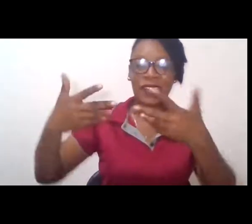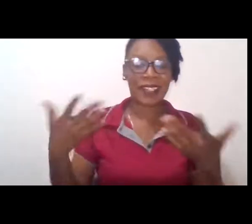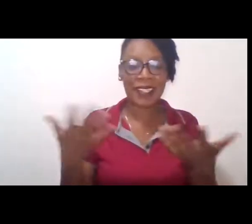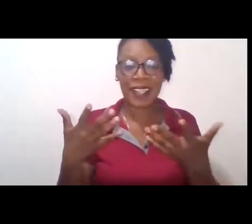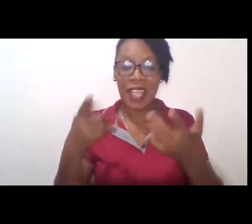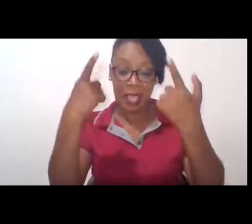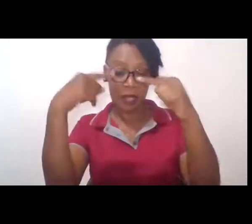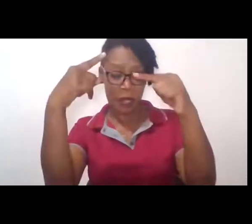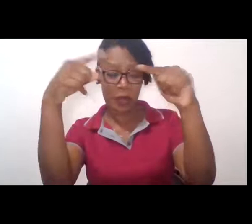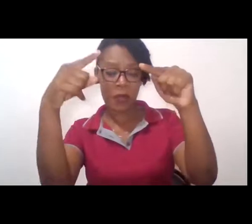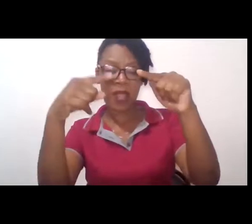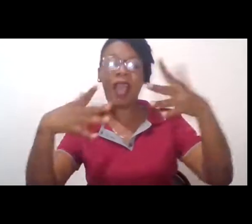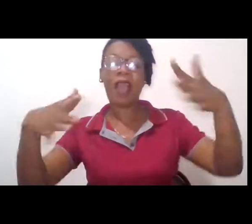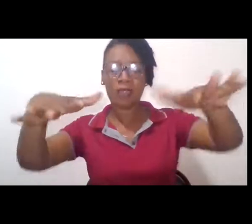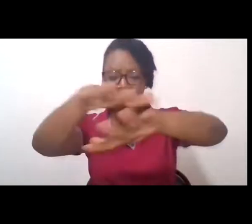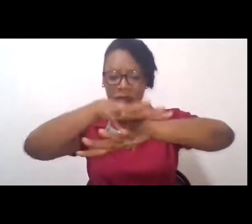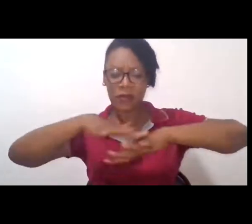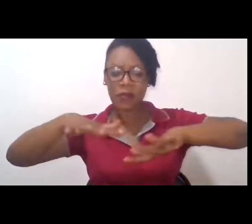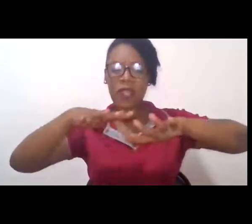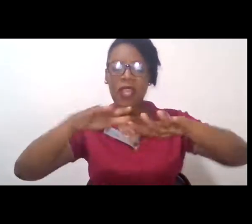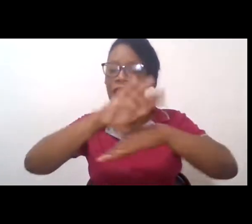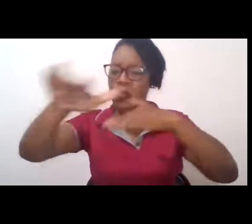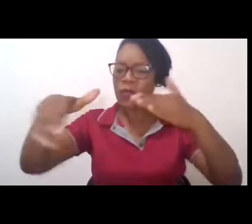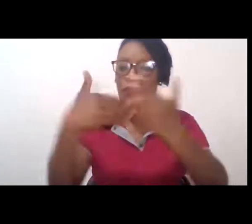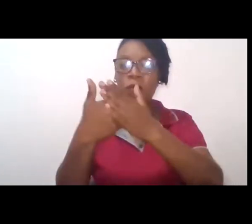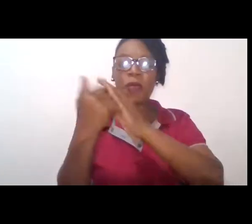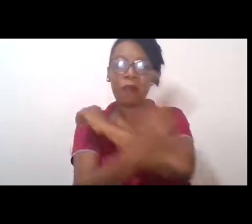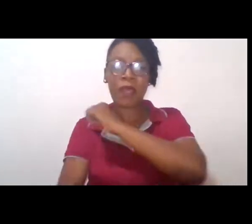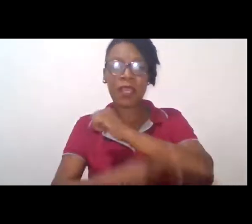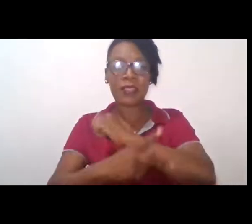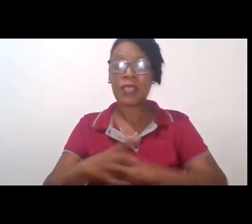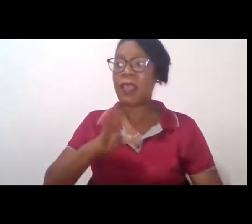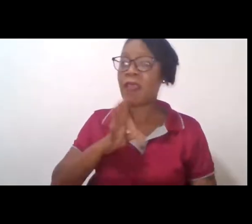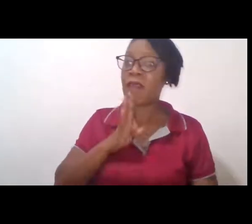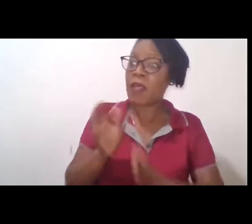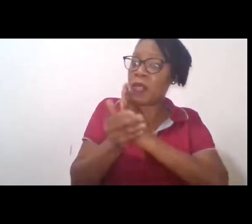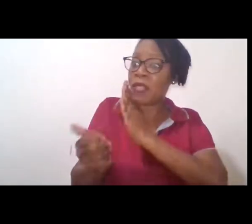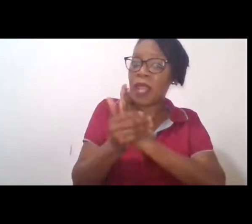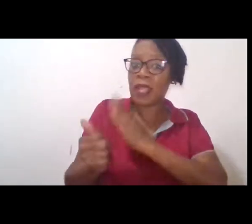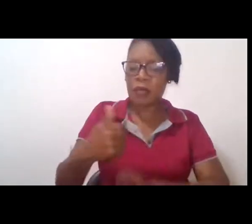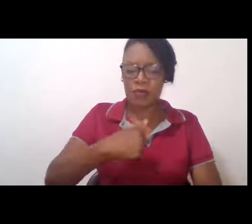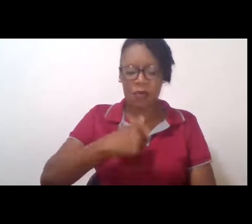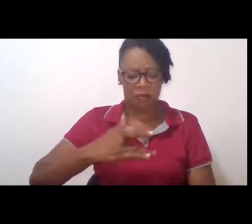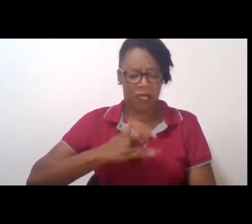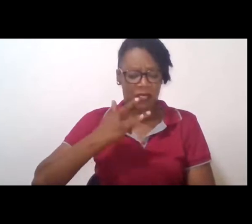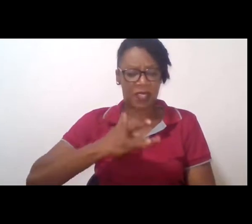así mayor cobertura a nivel nacional. Y hablando de talentos, yo me siento muy